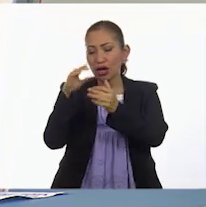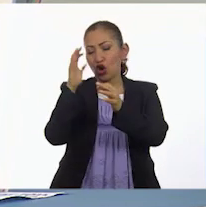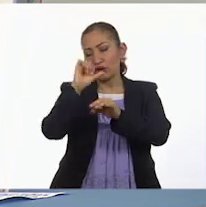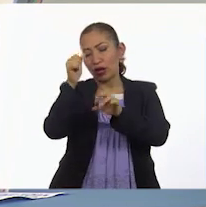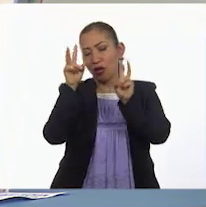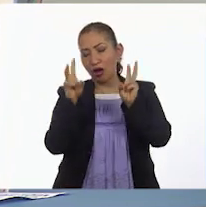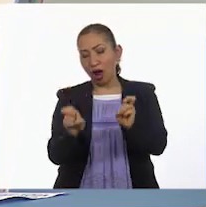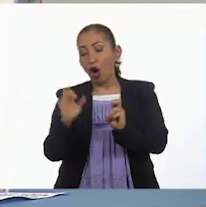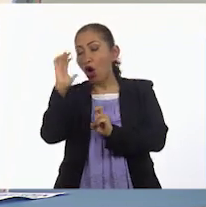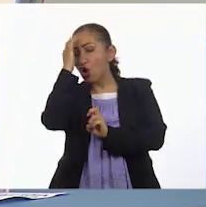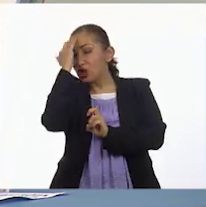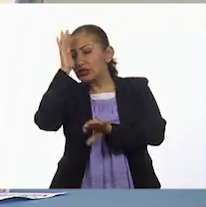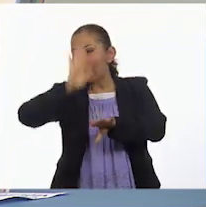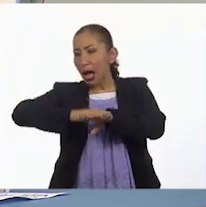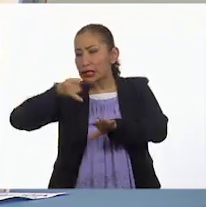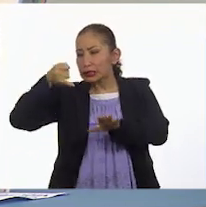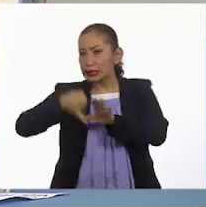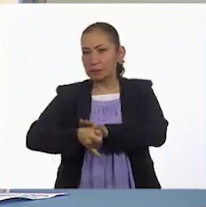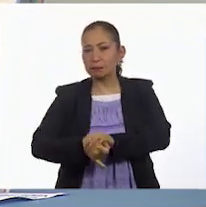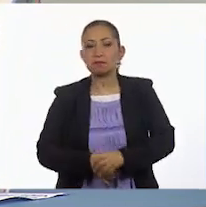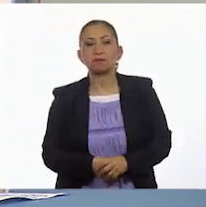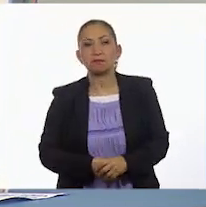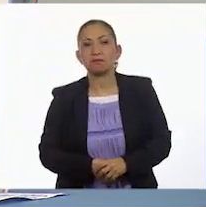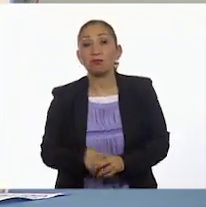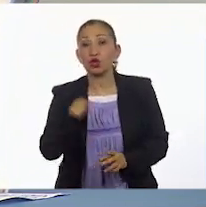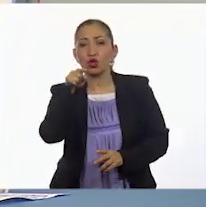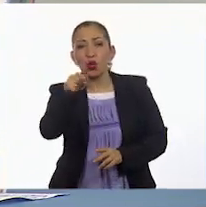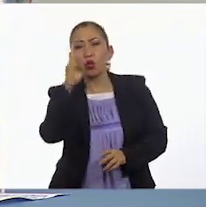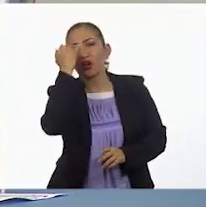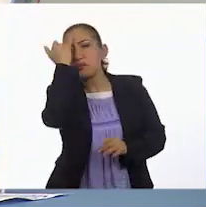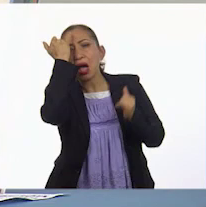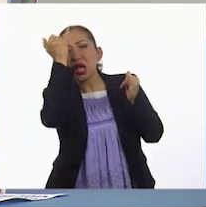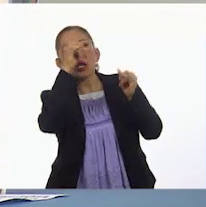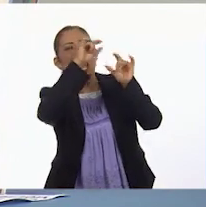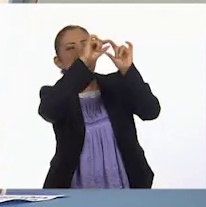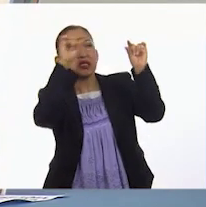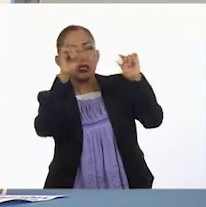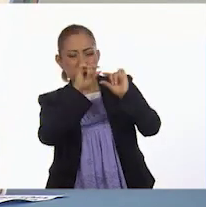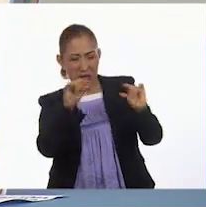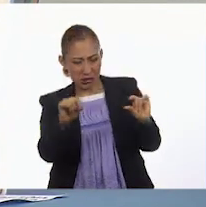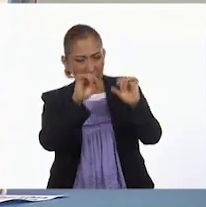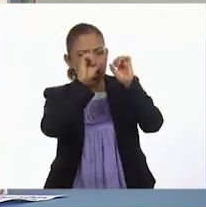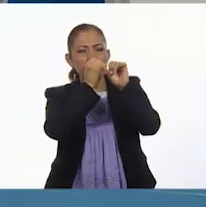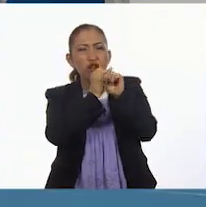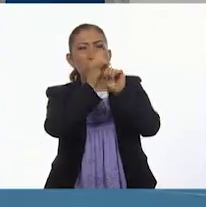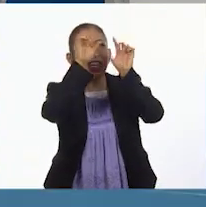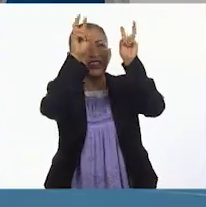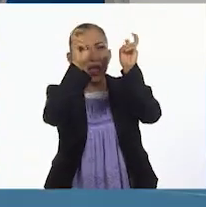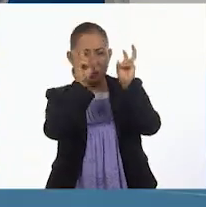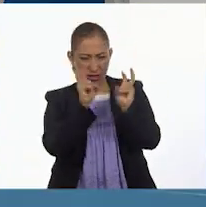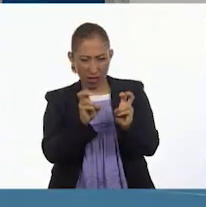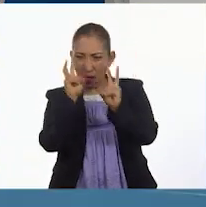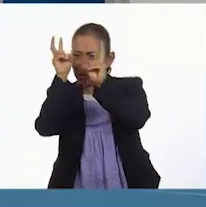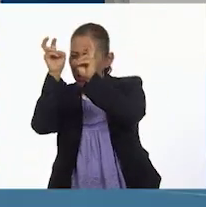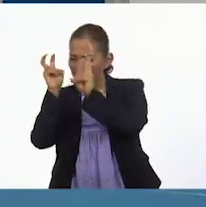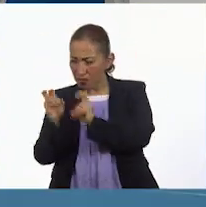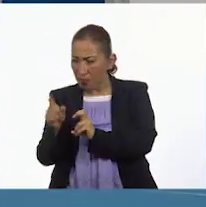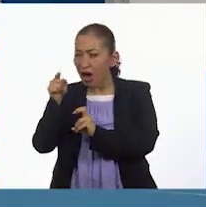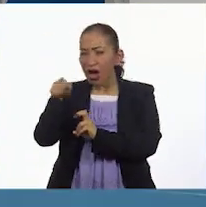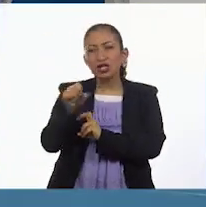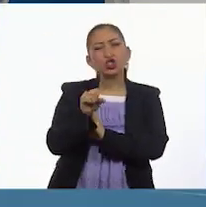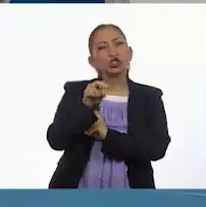que se llama Conozca Más. Entonces tú, María, ¿qué te imaginas? ¿Qué información nos darán los temas y